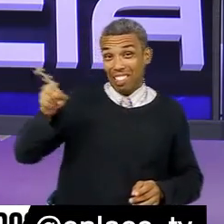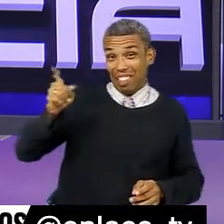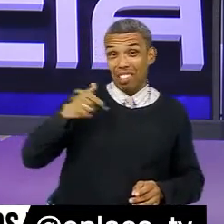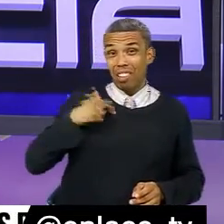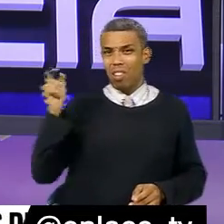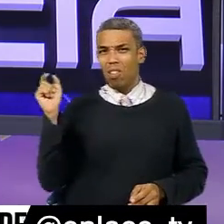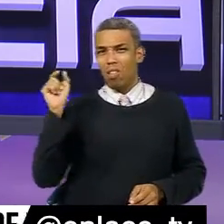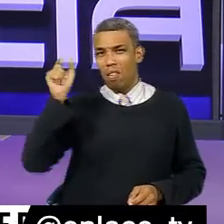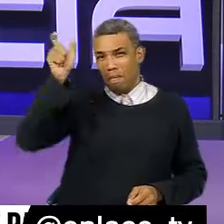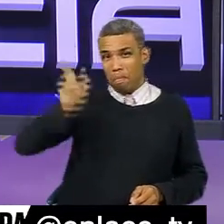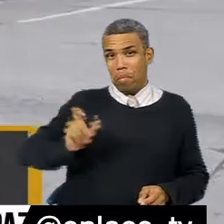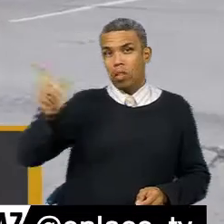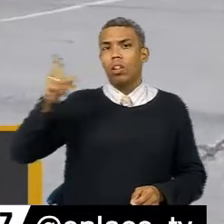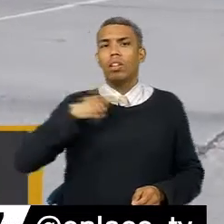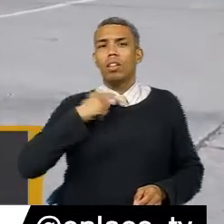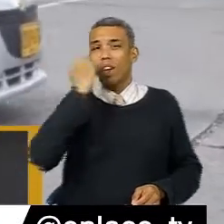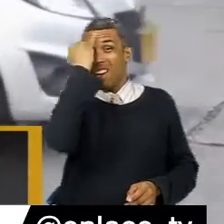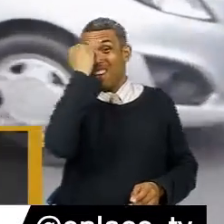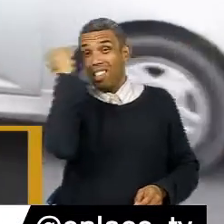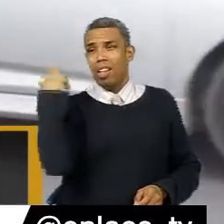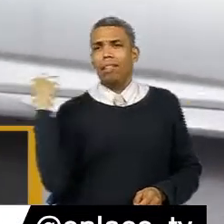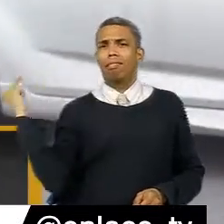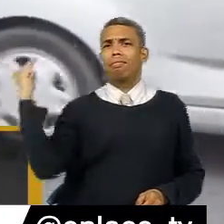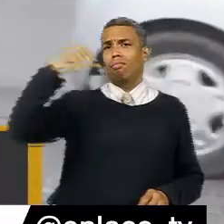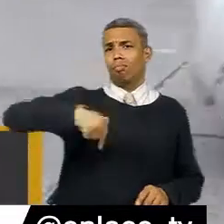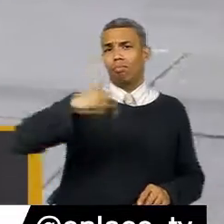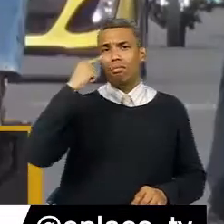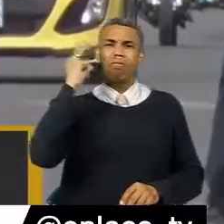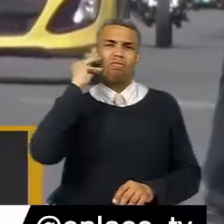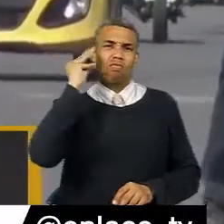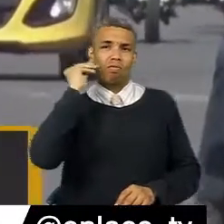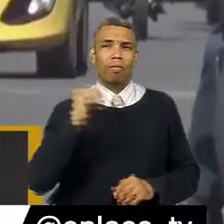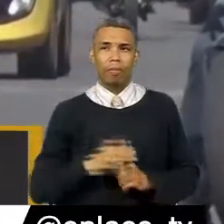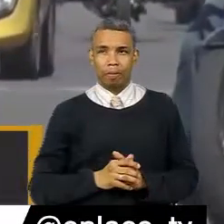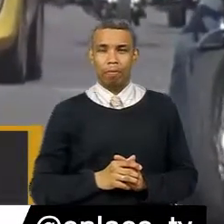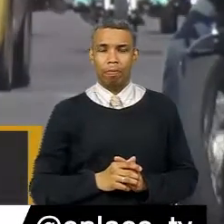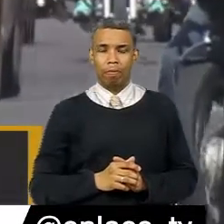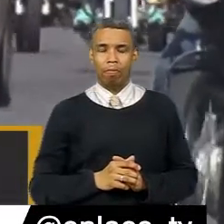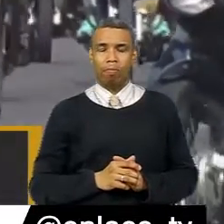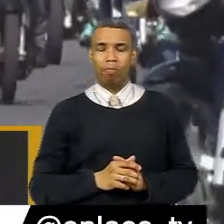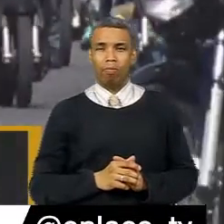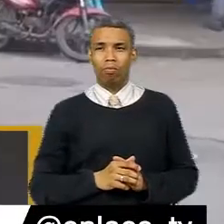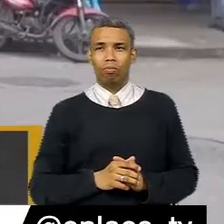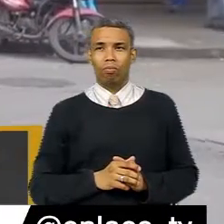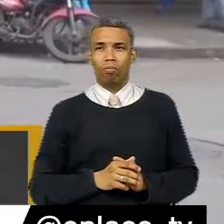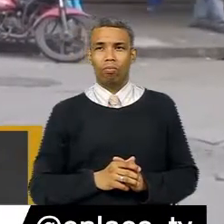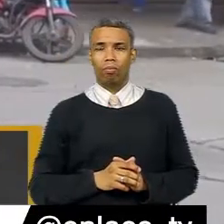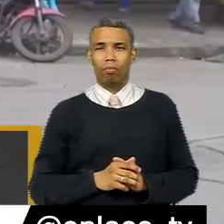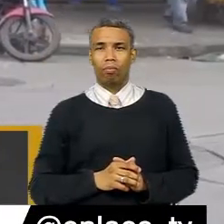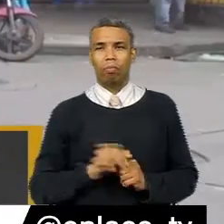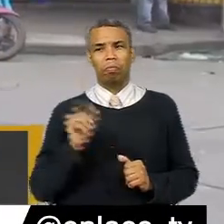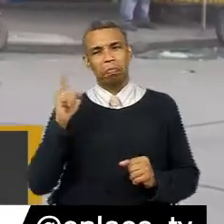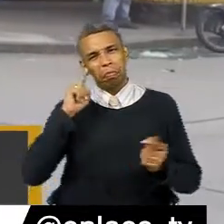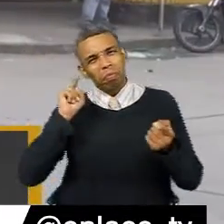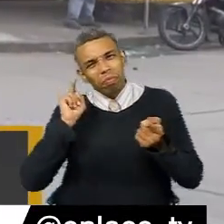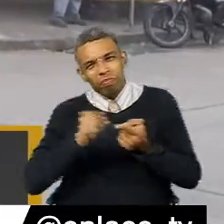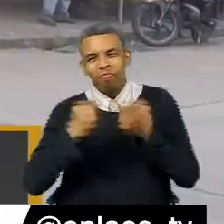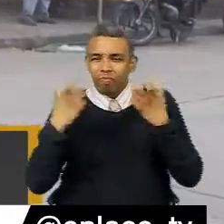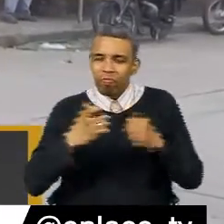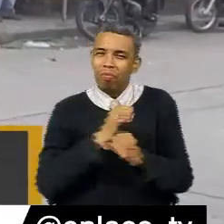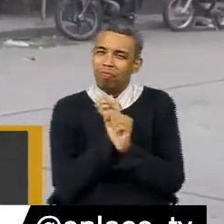Barranca Bermeja. Su amor por el urbanismo hizo que la preparación profesional estuviera enfocada hacia la educación de la seguridad